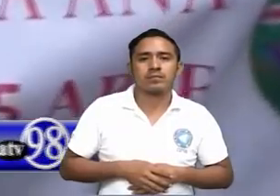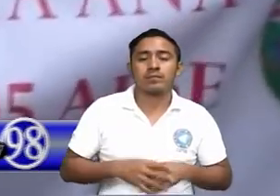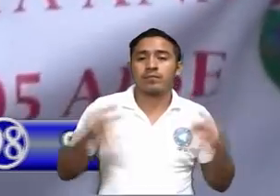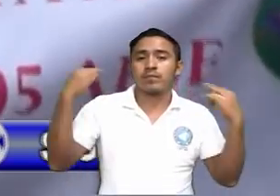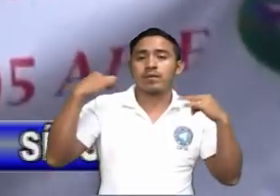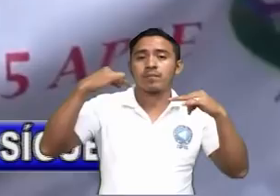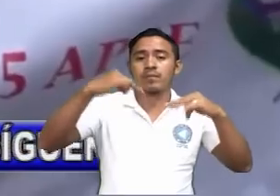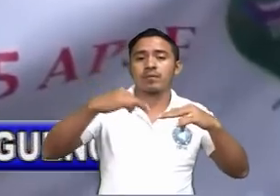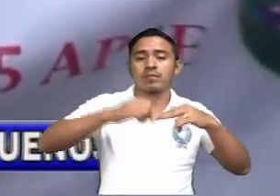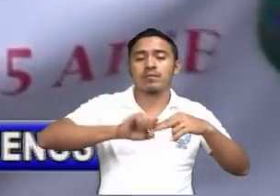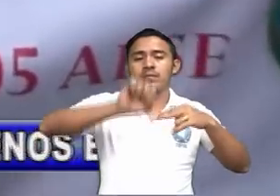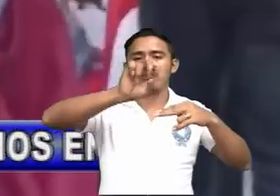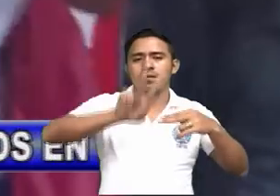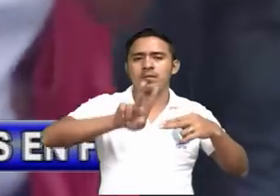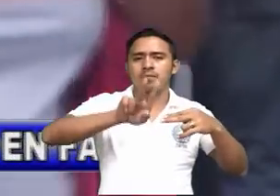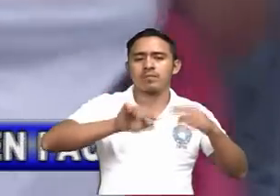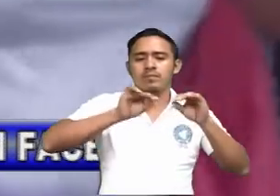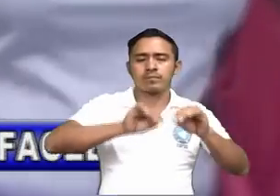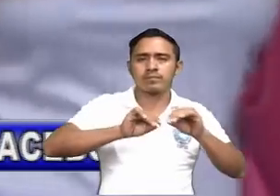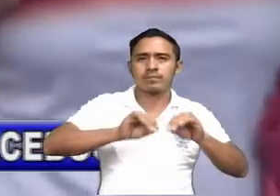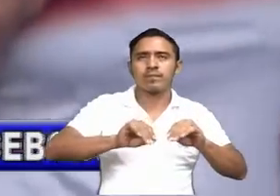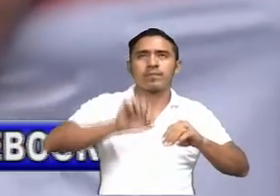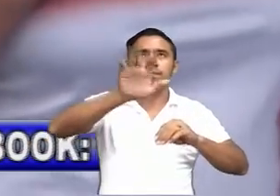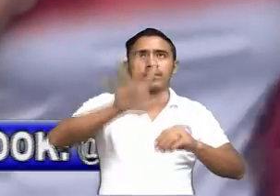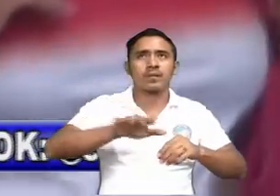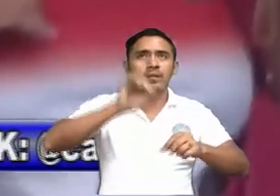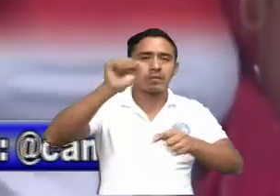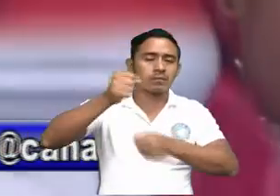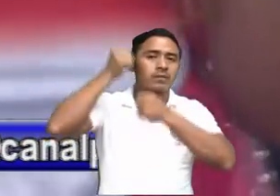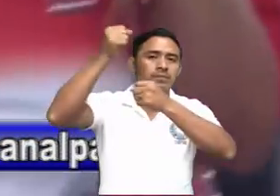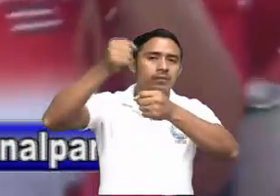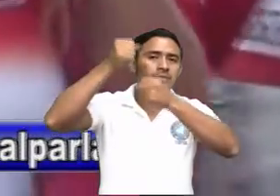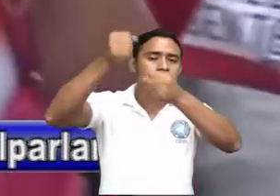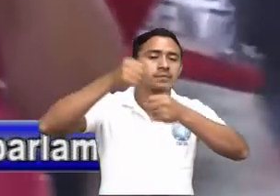Profesores de segunda enseñanza llevaron a cabo la quinta jornada de huelga